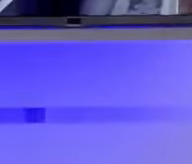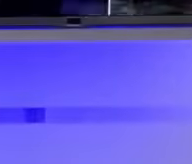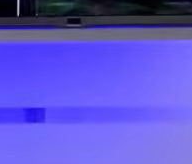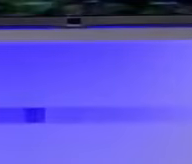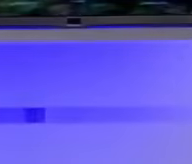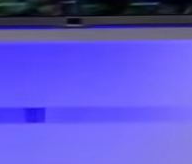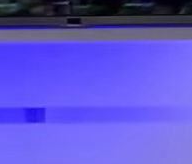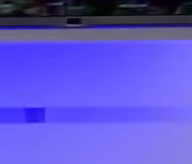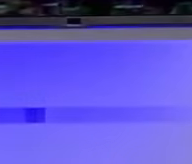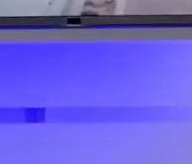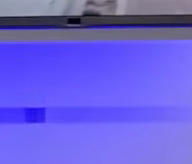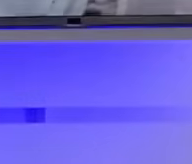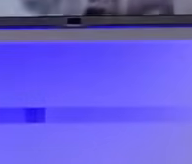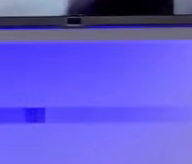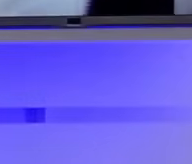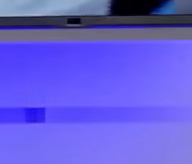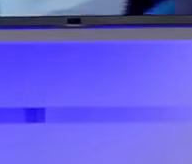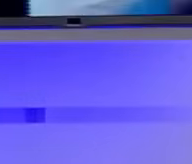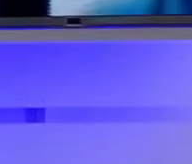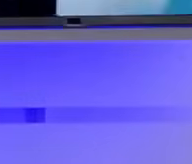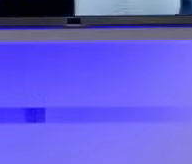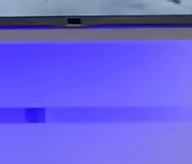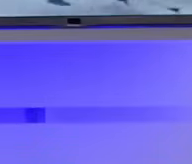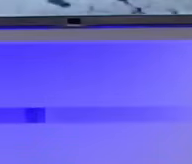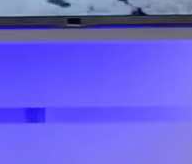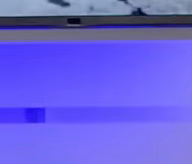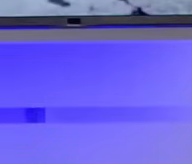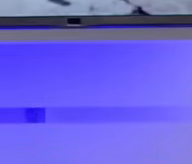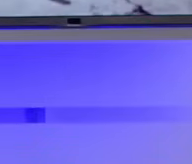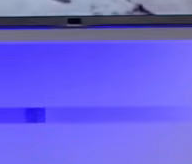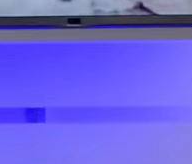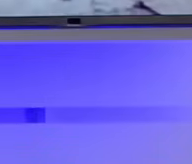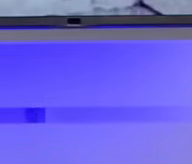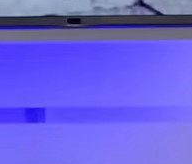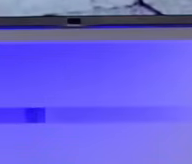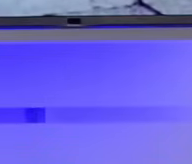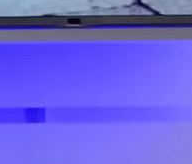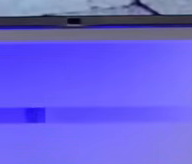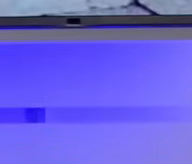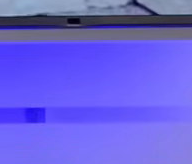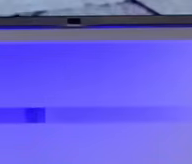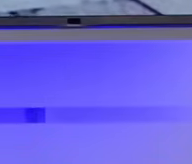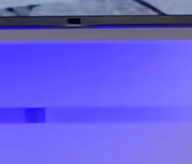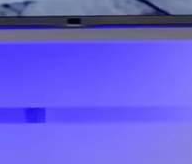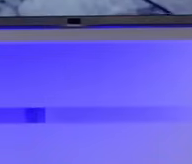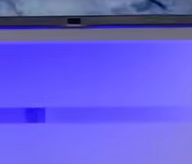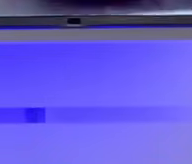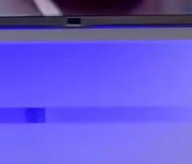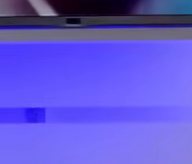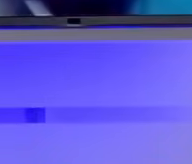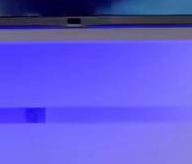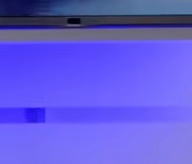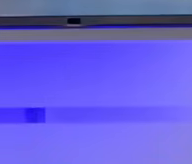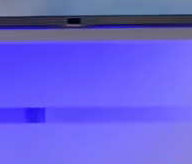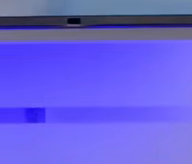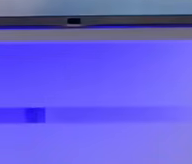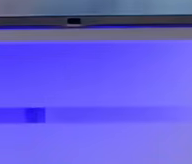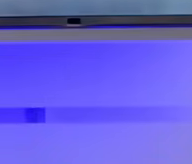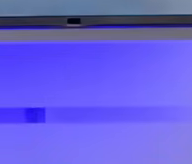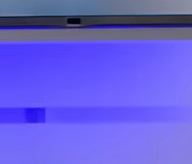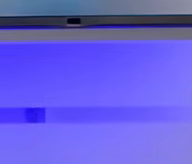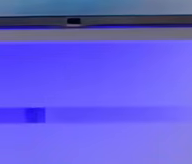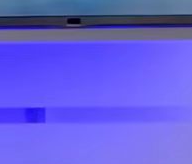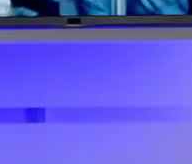En Guayaquil han existido atrasos de años para mejorar el sistema de transportación urbana. Por temas de contratos, cambio en la administración